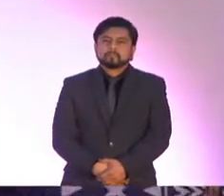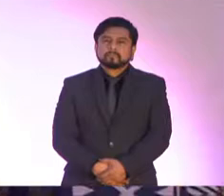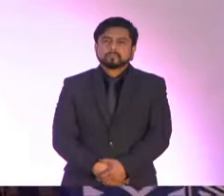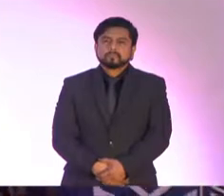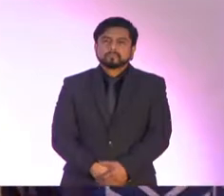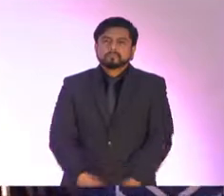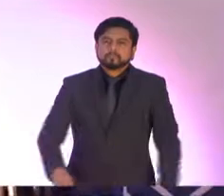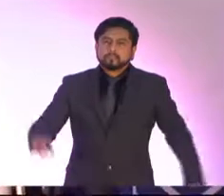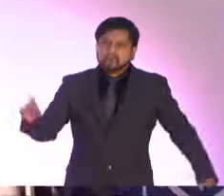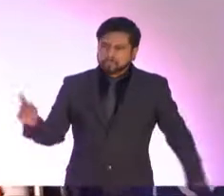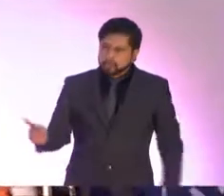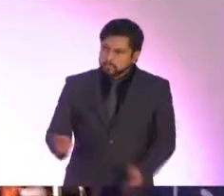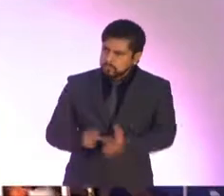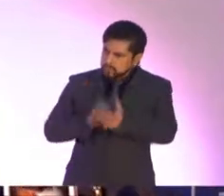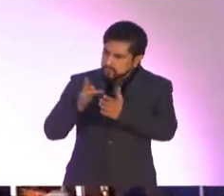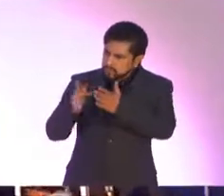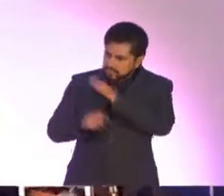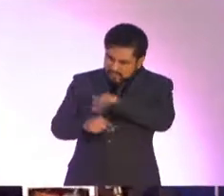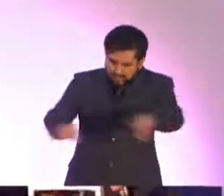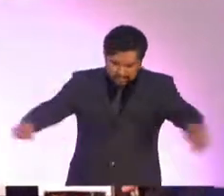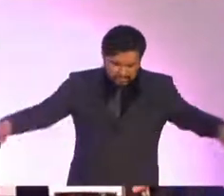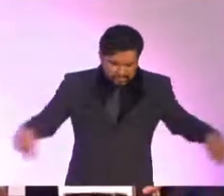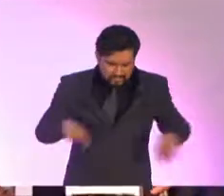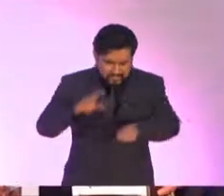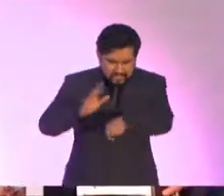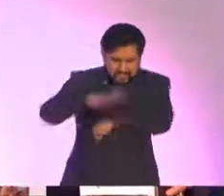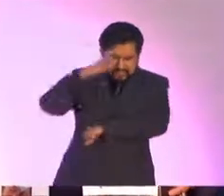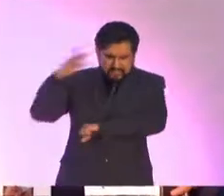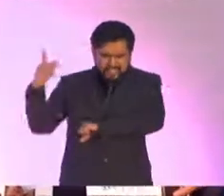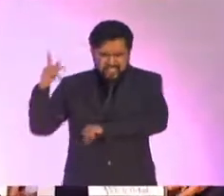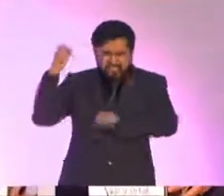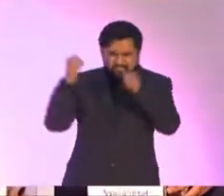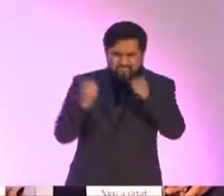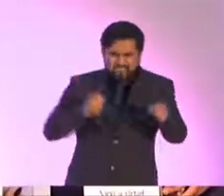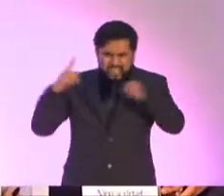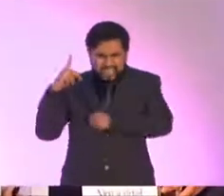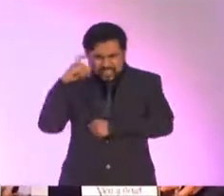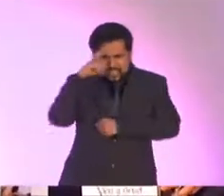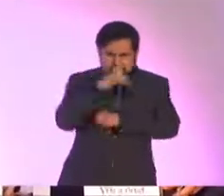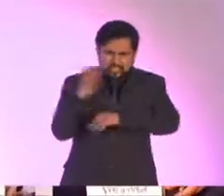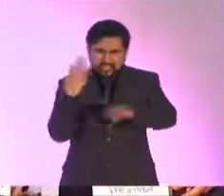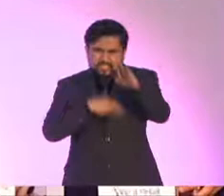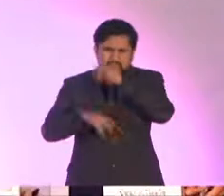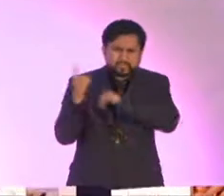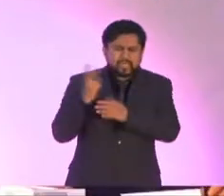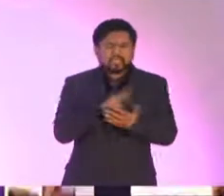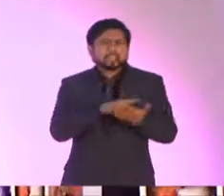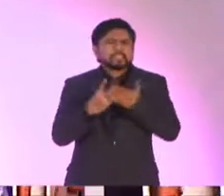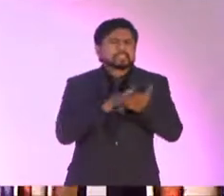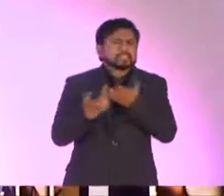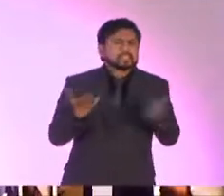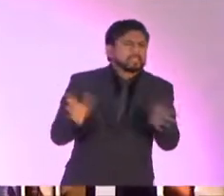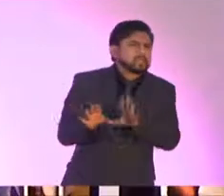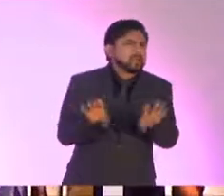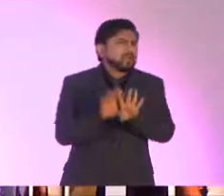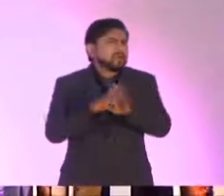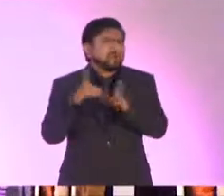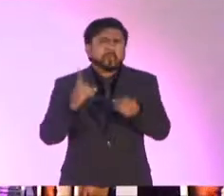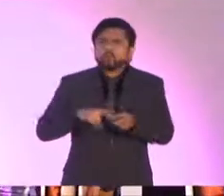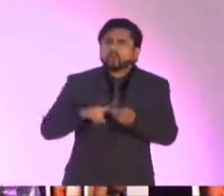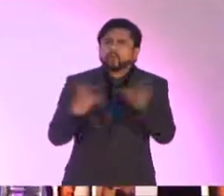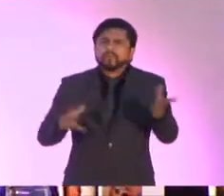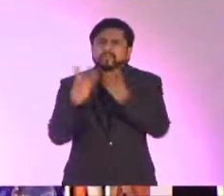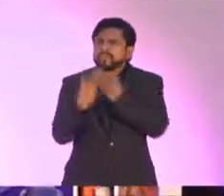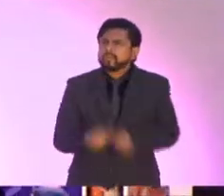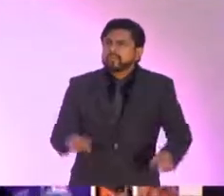Otra vez al borde, más grave, más temple, tarareando insomne, tiritando en seco. Y yo de